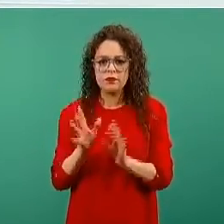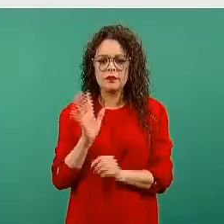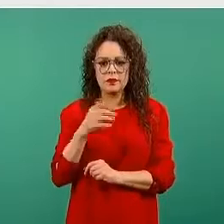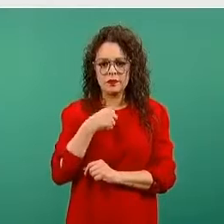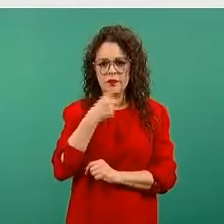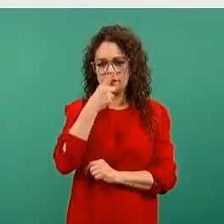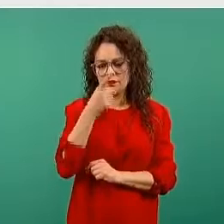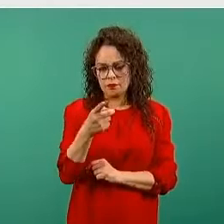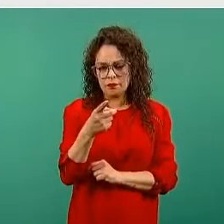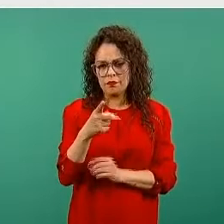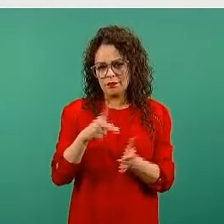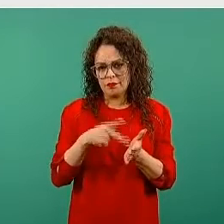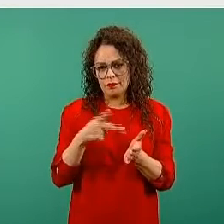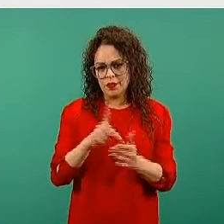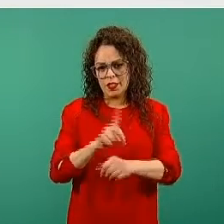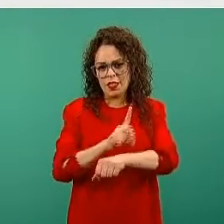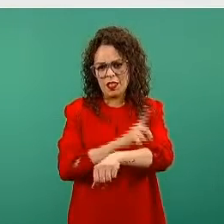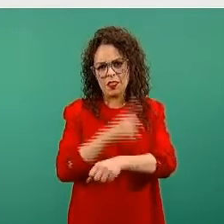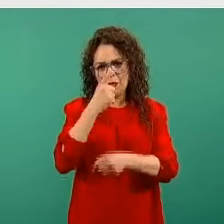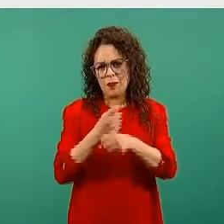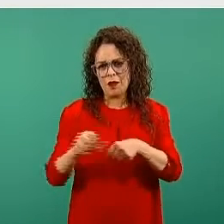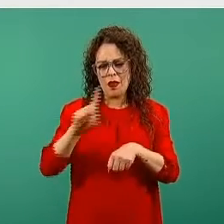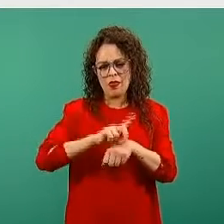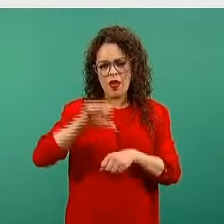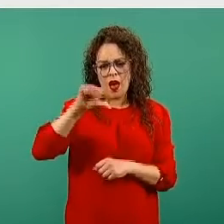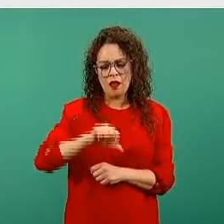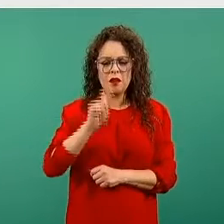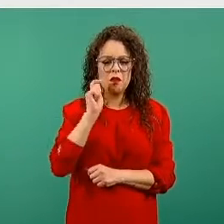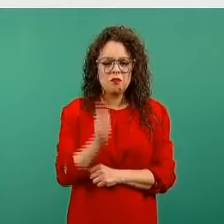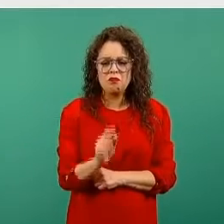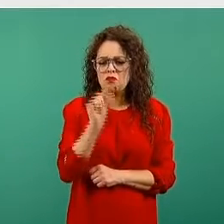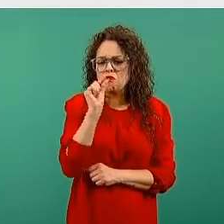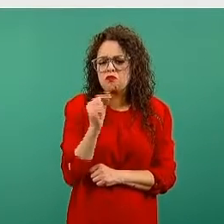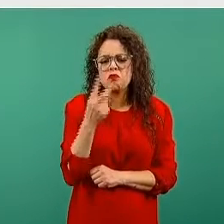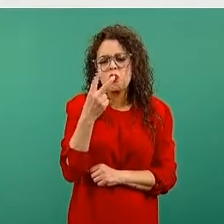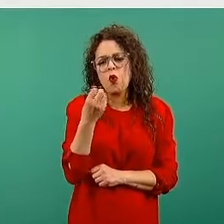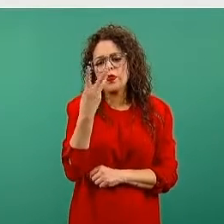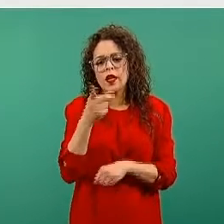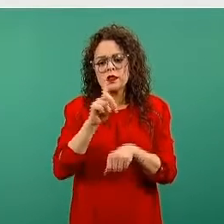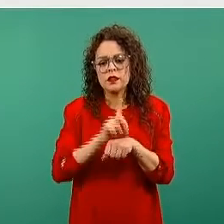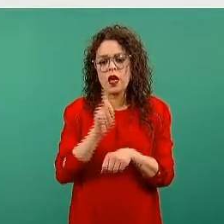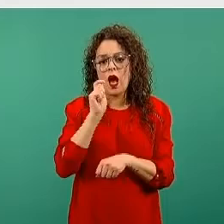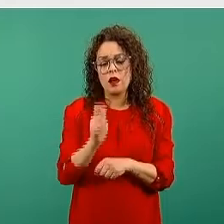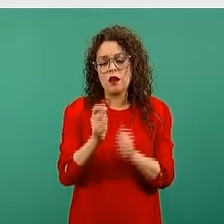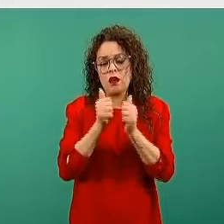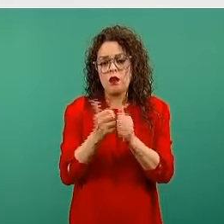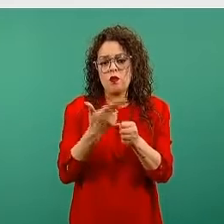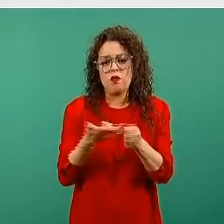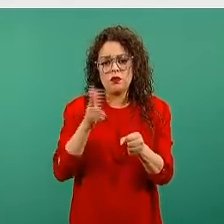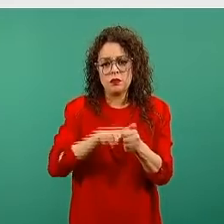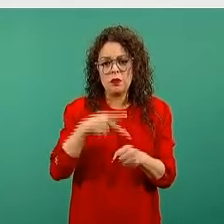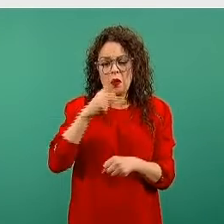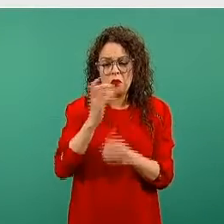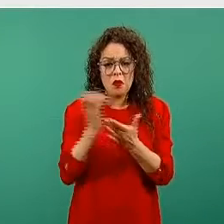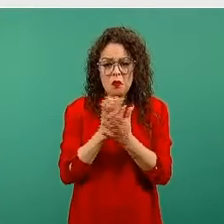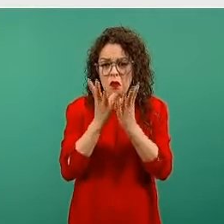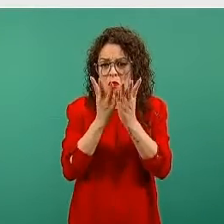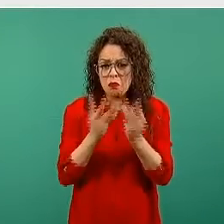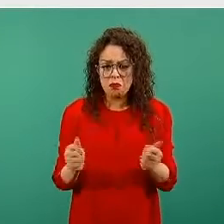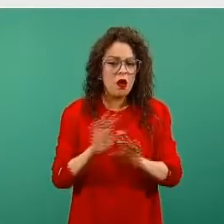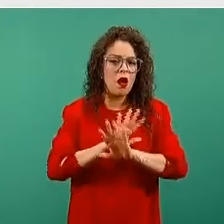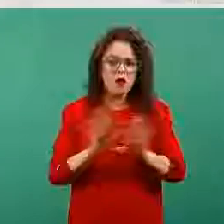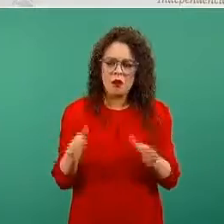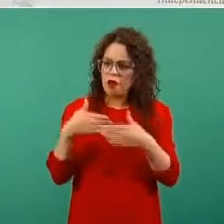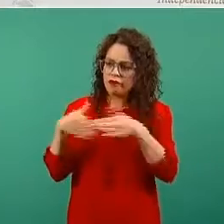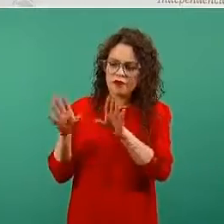requieren hospitalización por periodos generalmente cortos, un par de días, a veces 3 días, pero después se recuperan